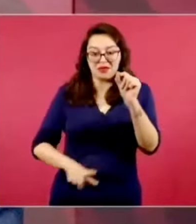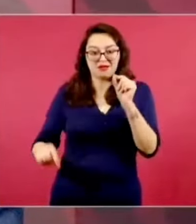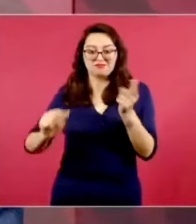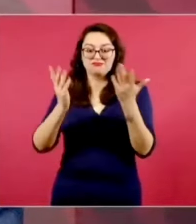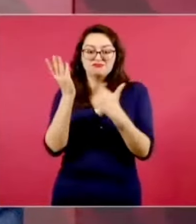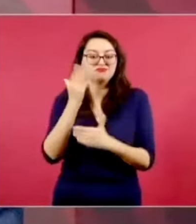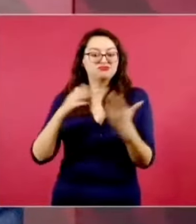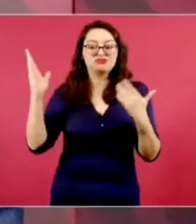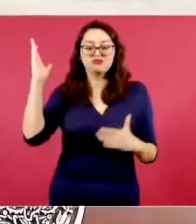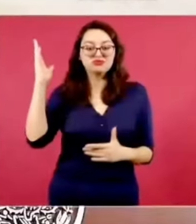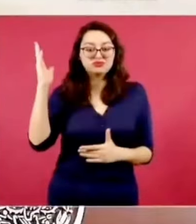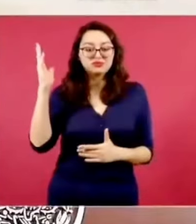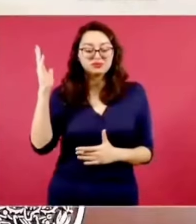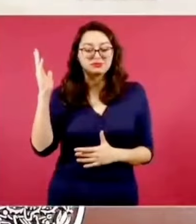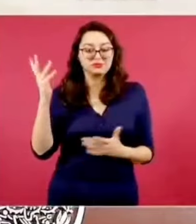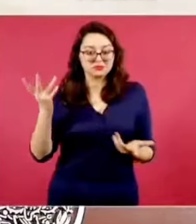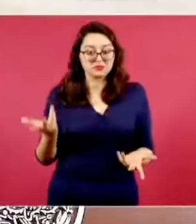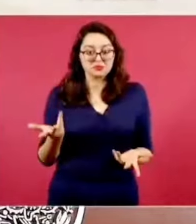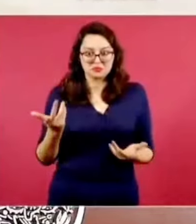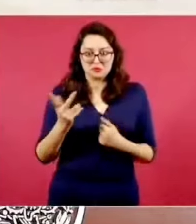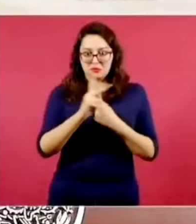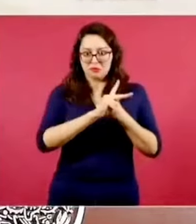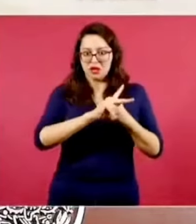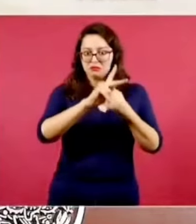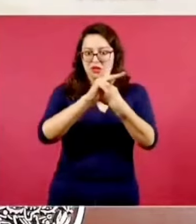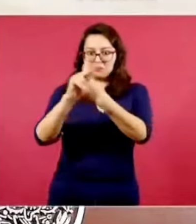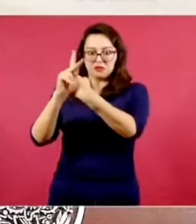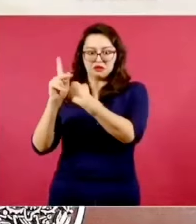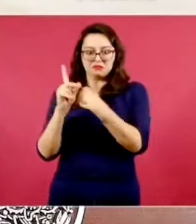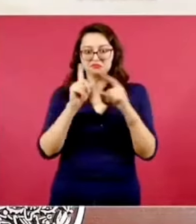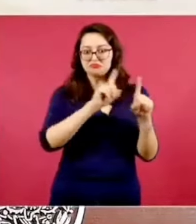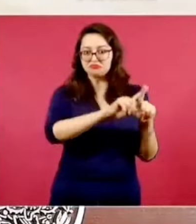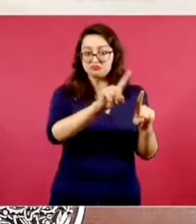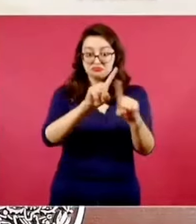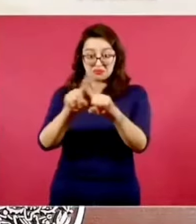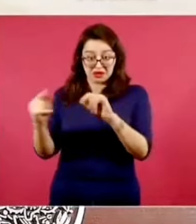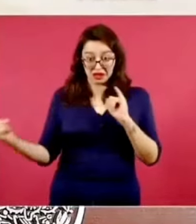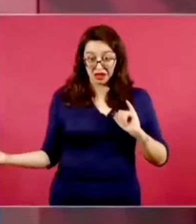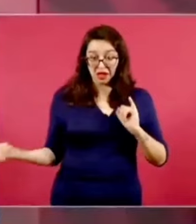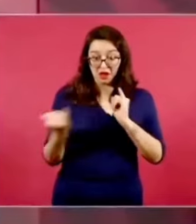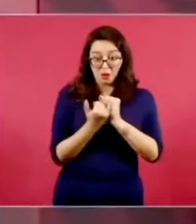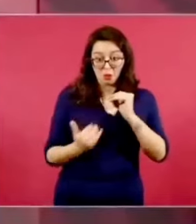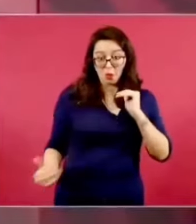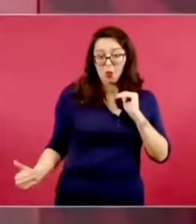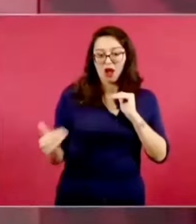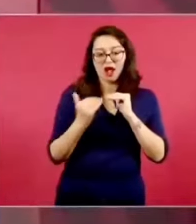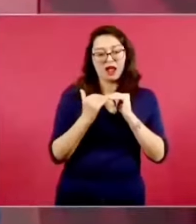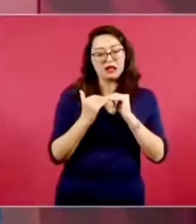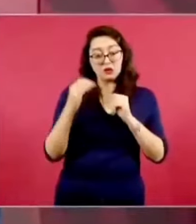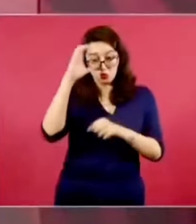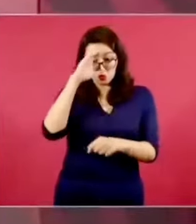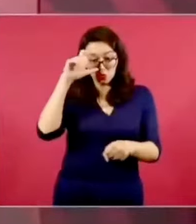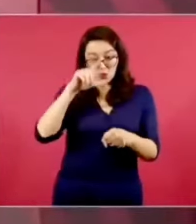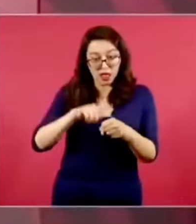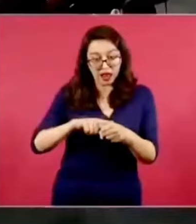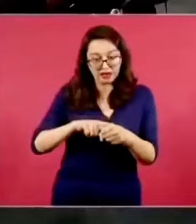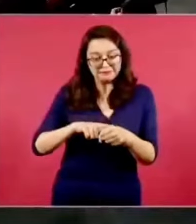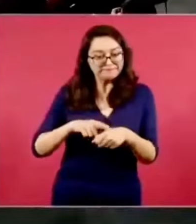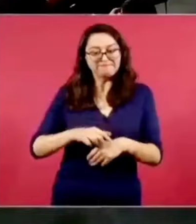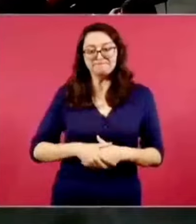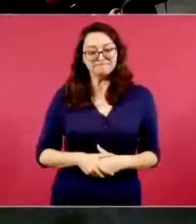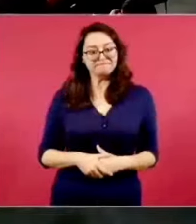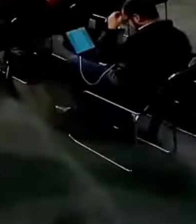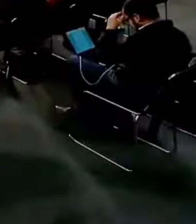mundo son muy pocos países los que tienen la grandeza cultural de México